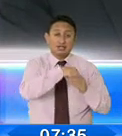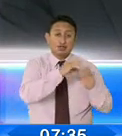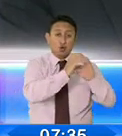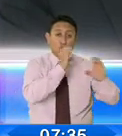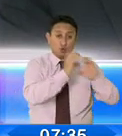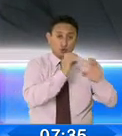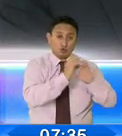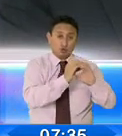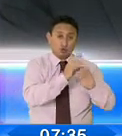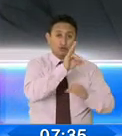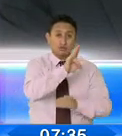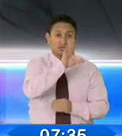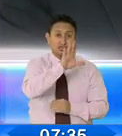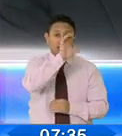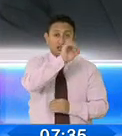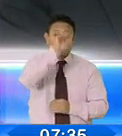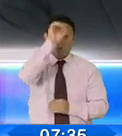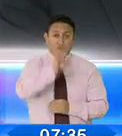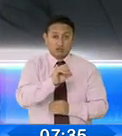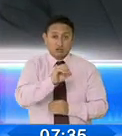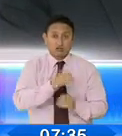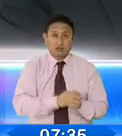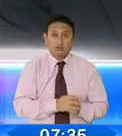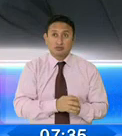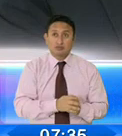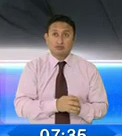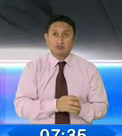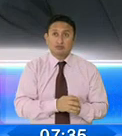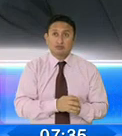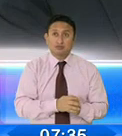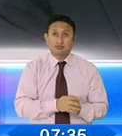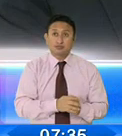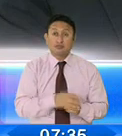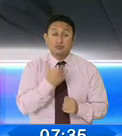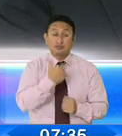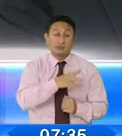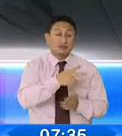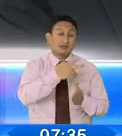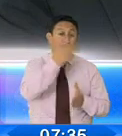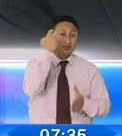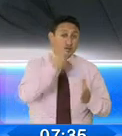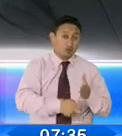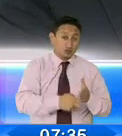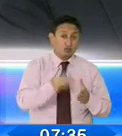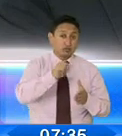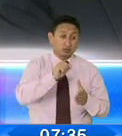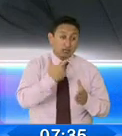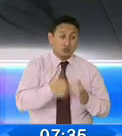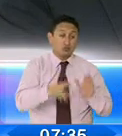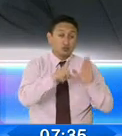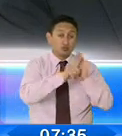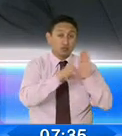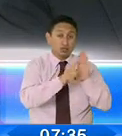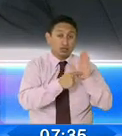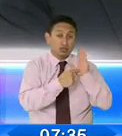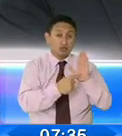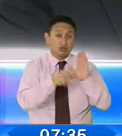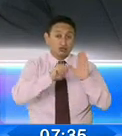público. Su aforo es del 50% y la sanción, y esa sanción sí está estipulada en la